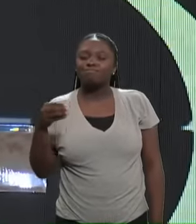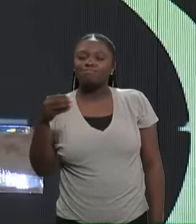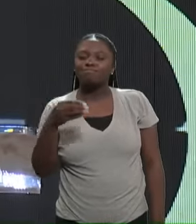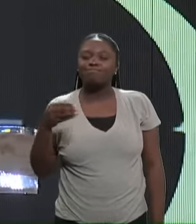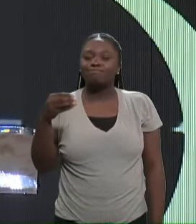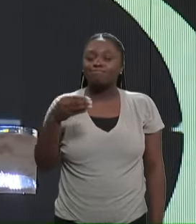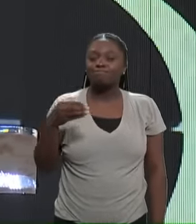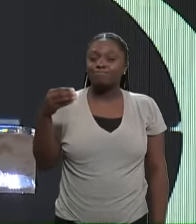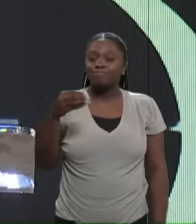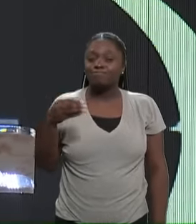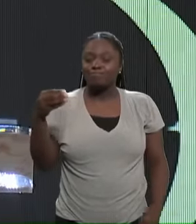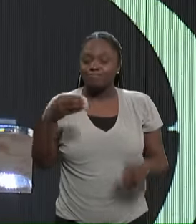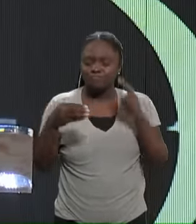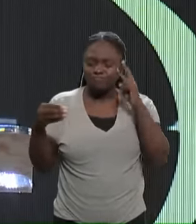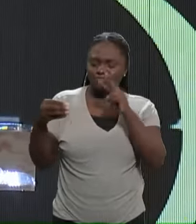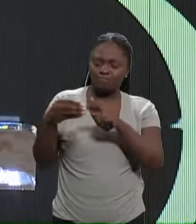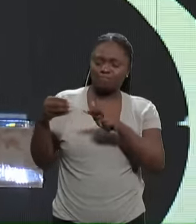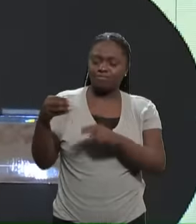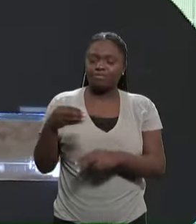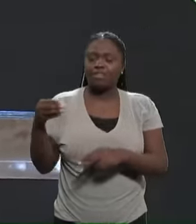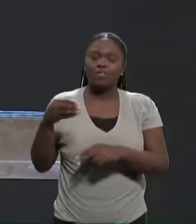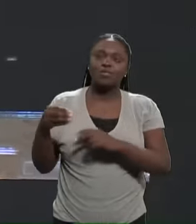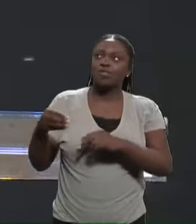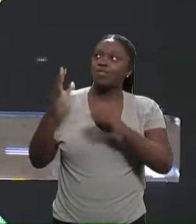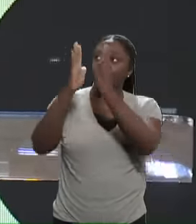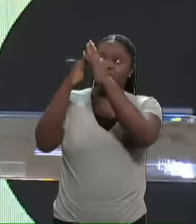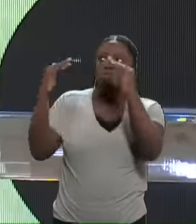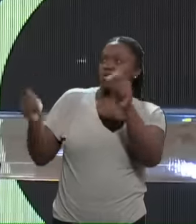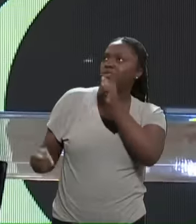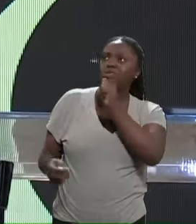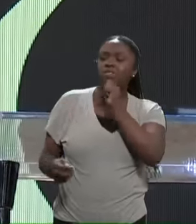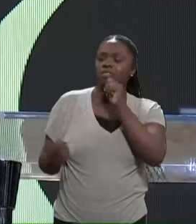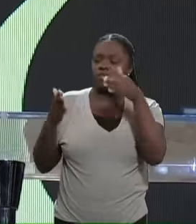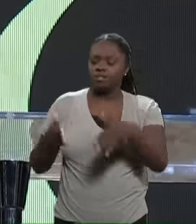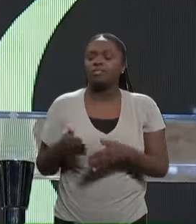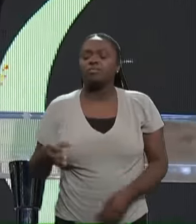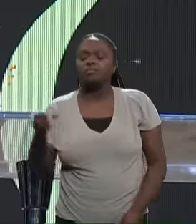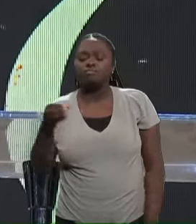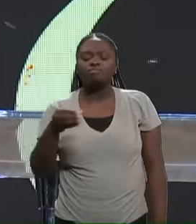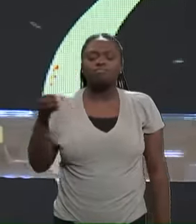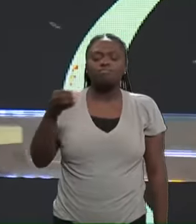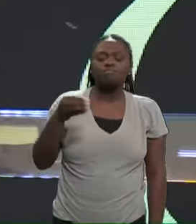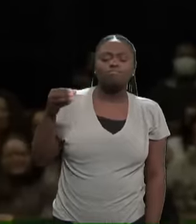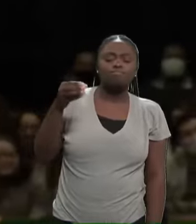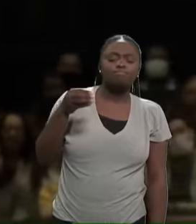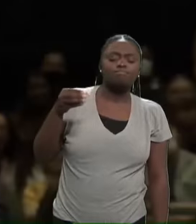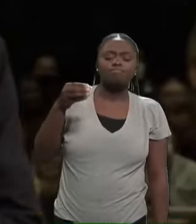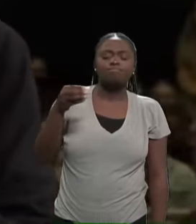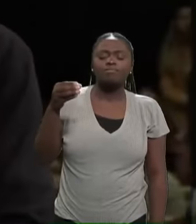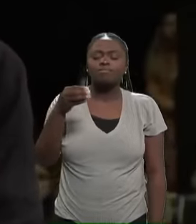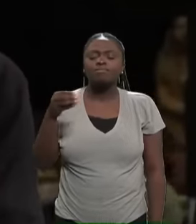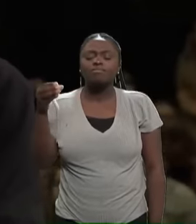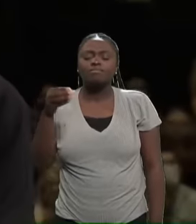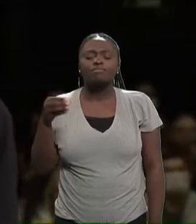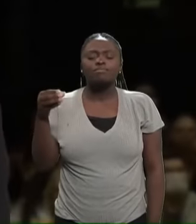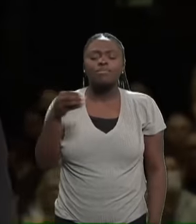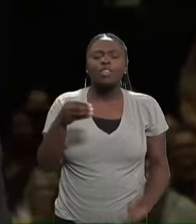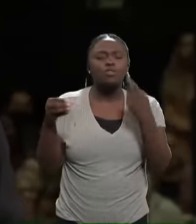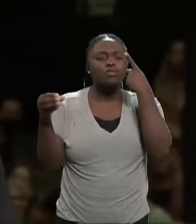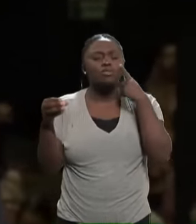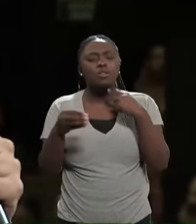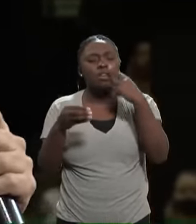óleo y estaba agua todavía. Un ángel ainda no desce, un ángel ainda no desce. Eu comecei a profetizar e comecei a